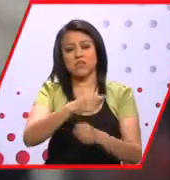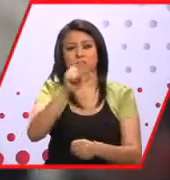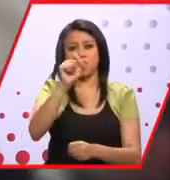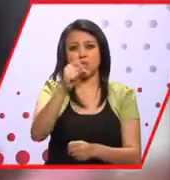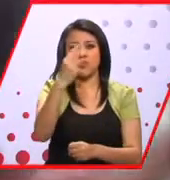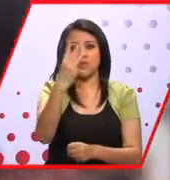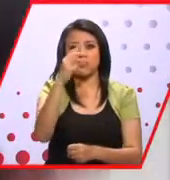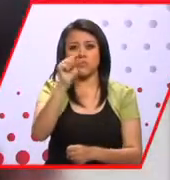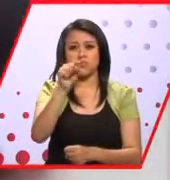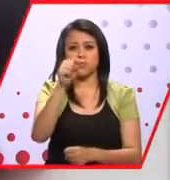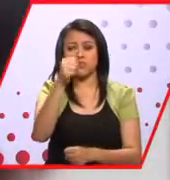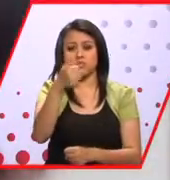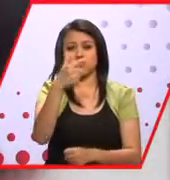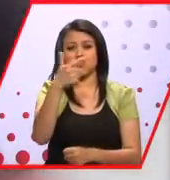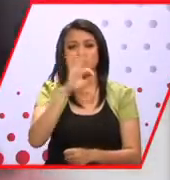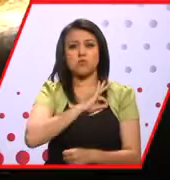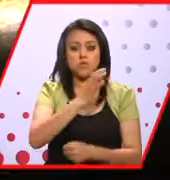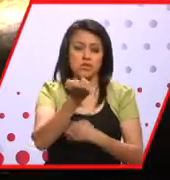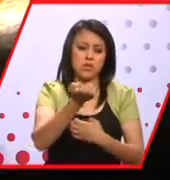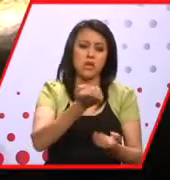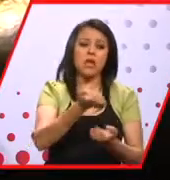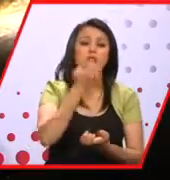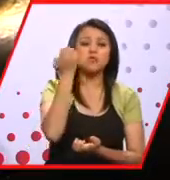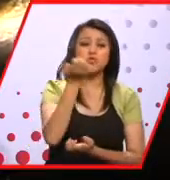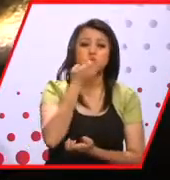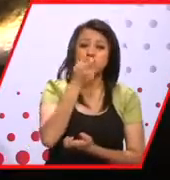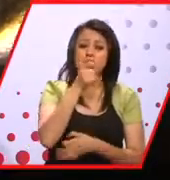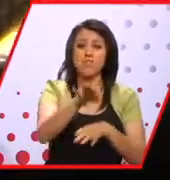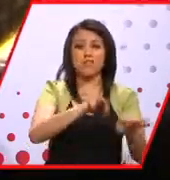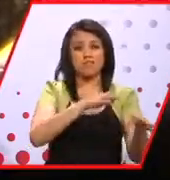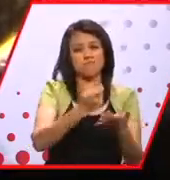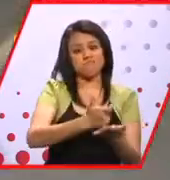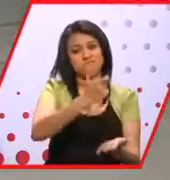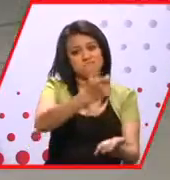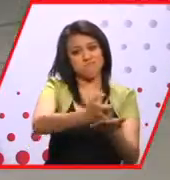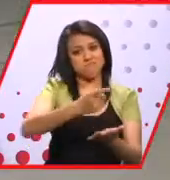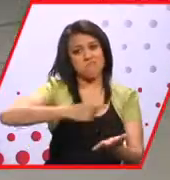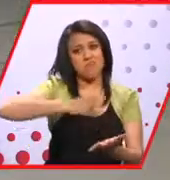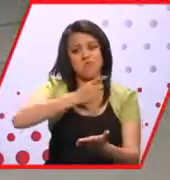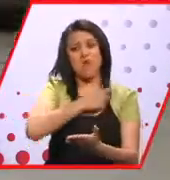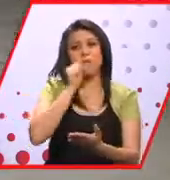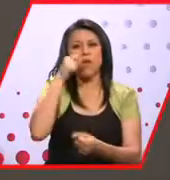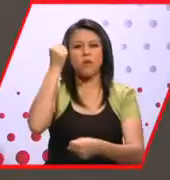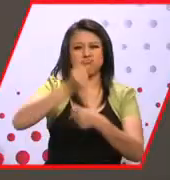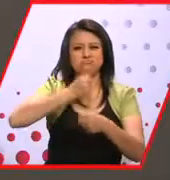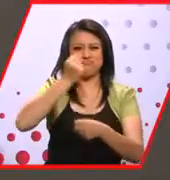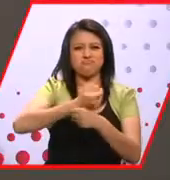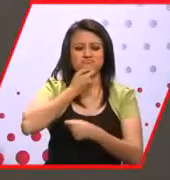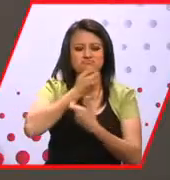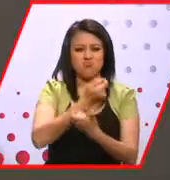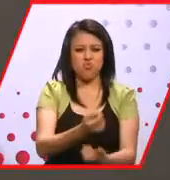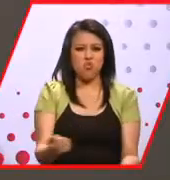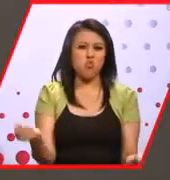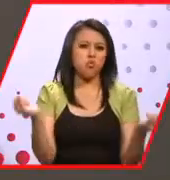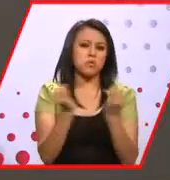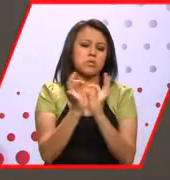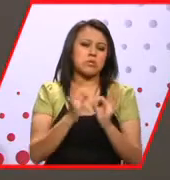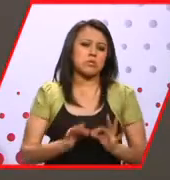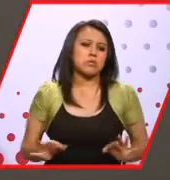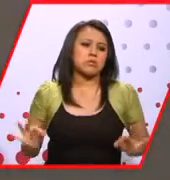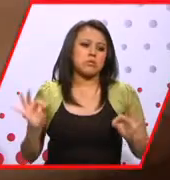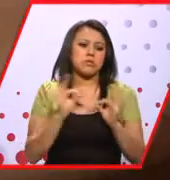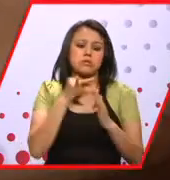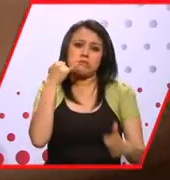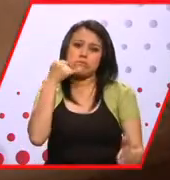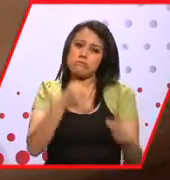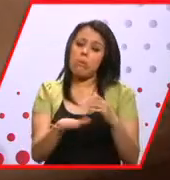23.5% trabajan para pagar sus estudios. Finalmente, se dieron a conocer las cifras de violencia infantil. Este apartado es sumamente necesario de analizar, pues